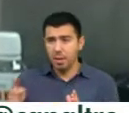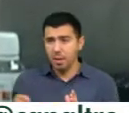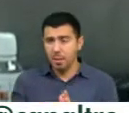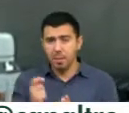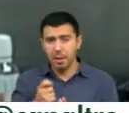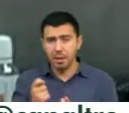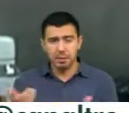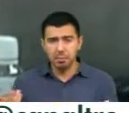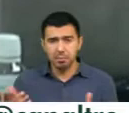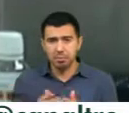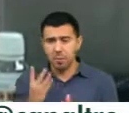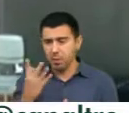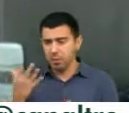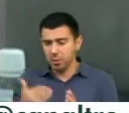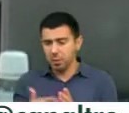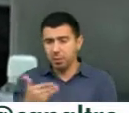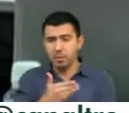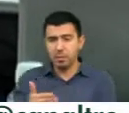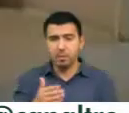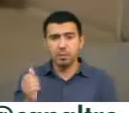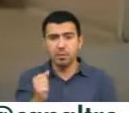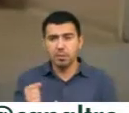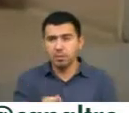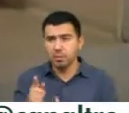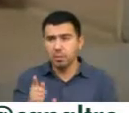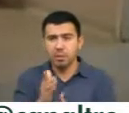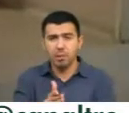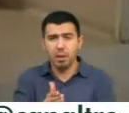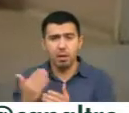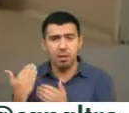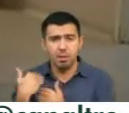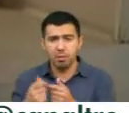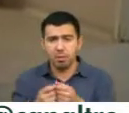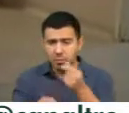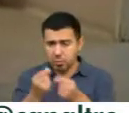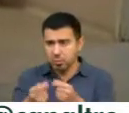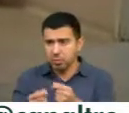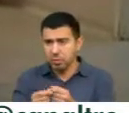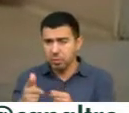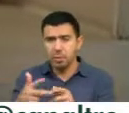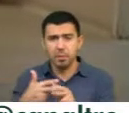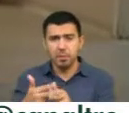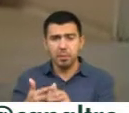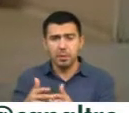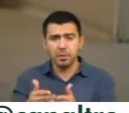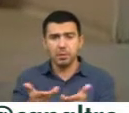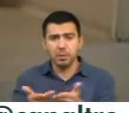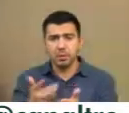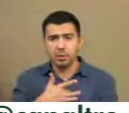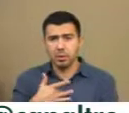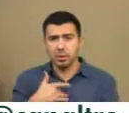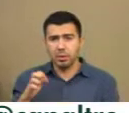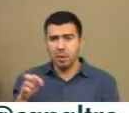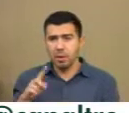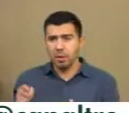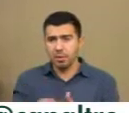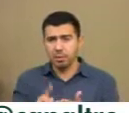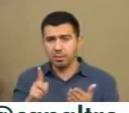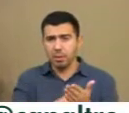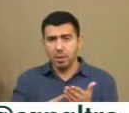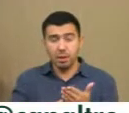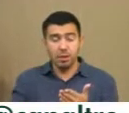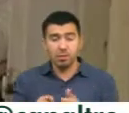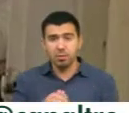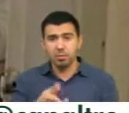45.000 millones de pesos es cartera de instituciones prestadoras de salud que están en proceso de liquidación la cartera